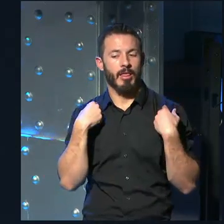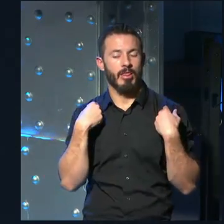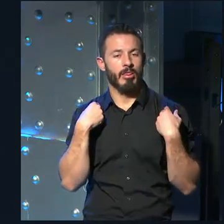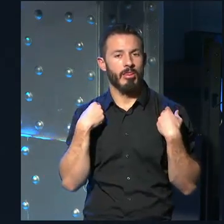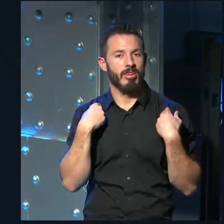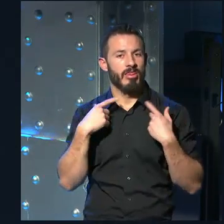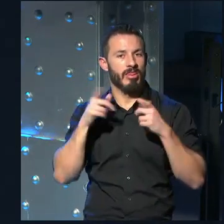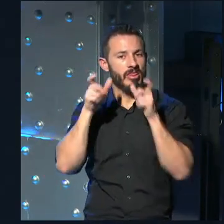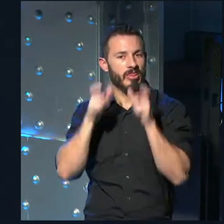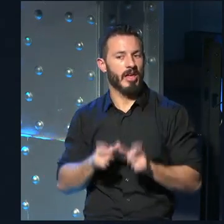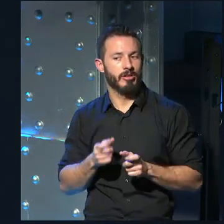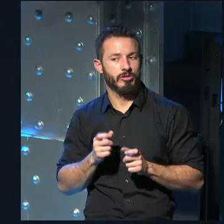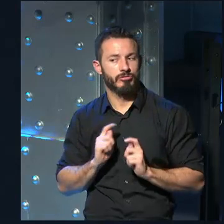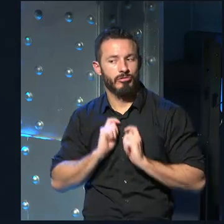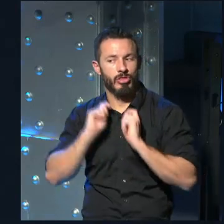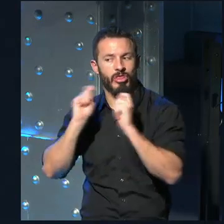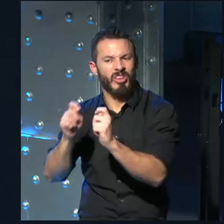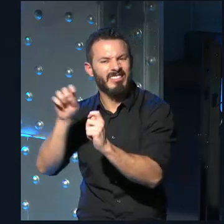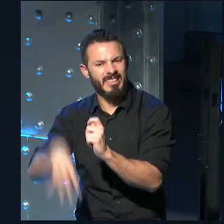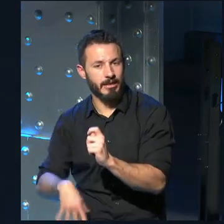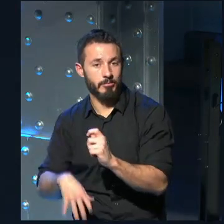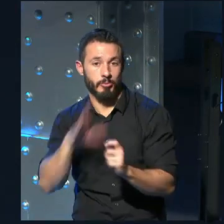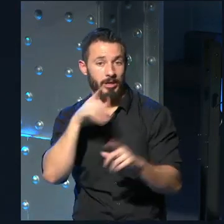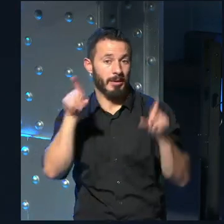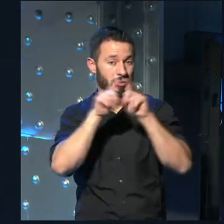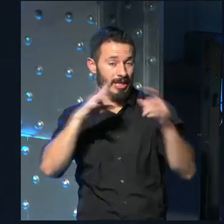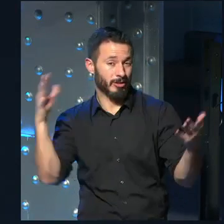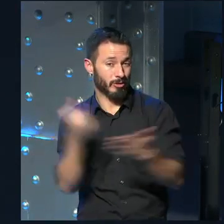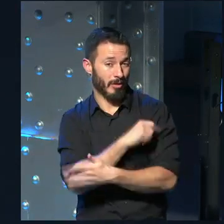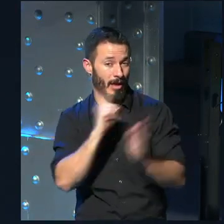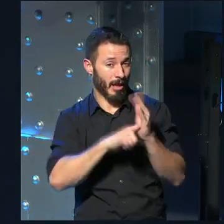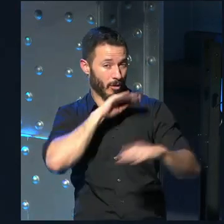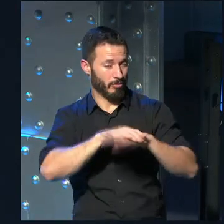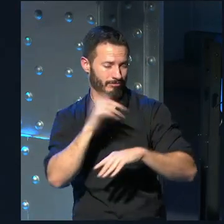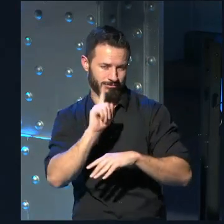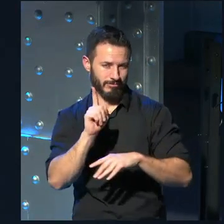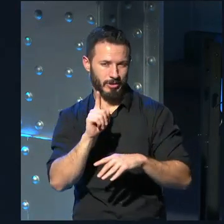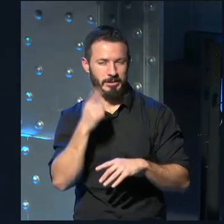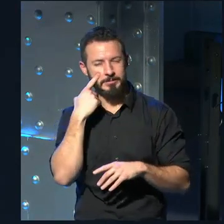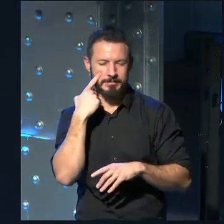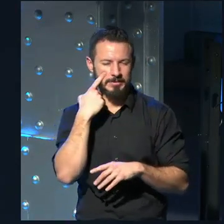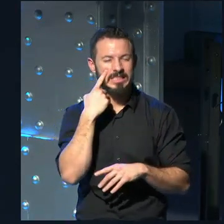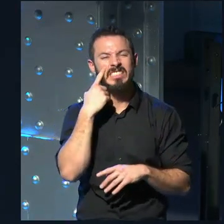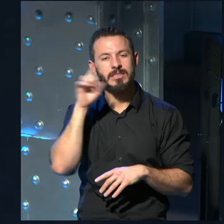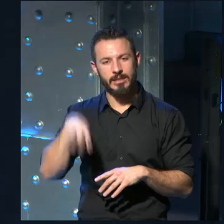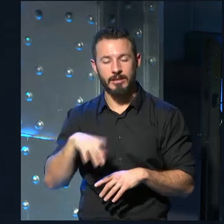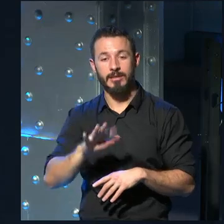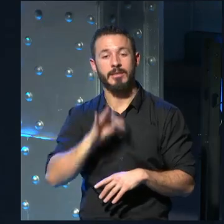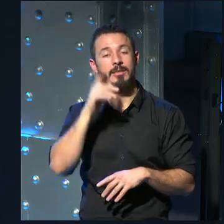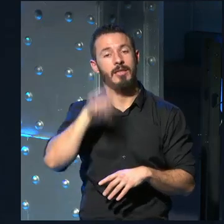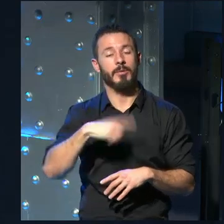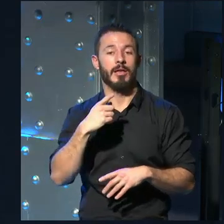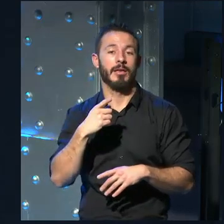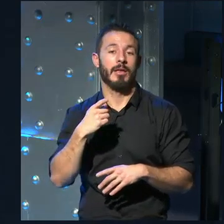las compañías cumplen con la ley de protección de datos. Y luego también el concepto de intercambio de valor,